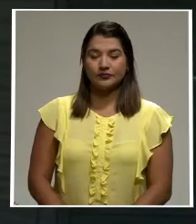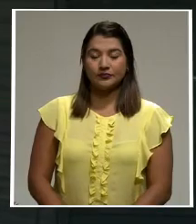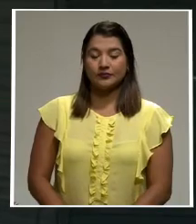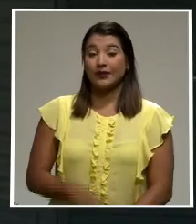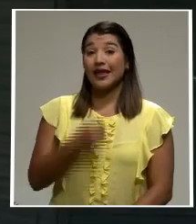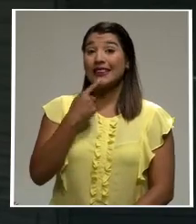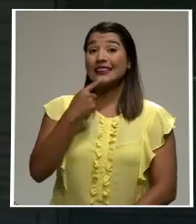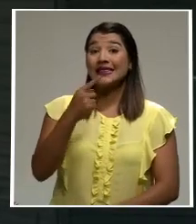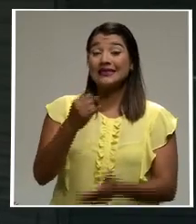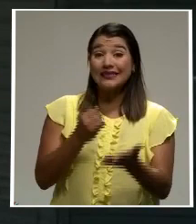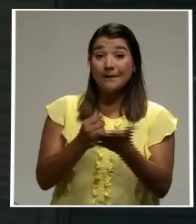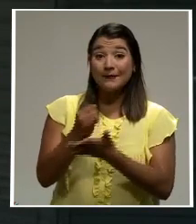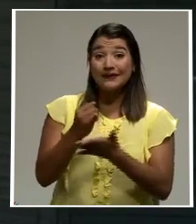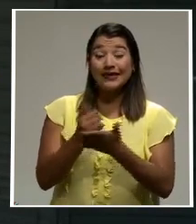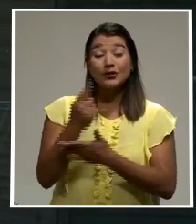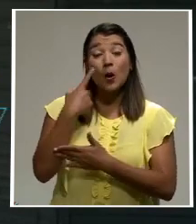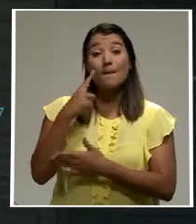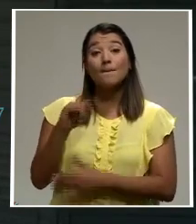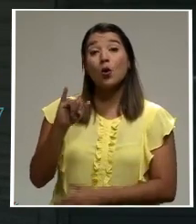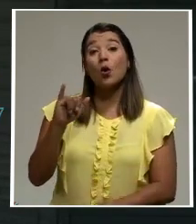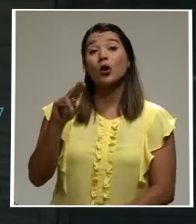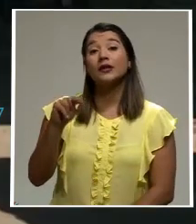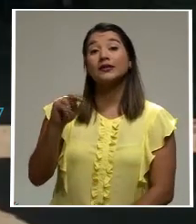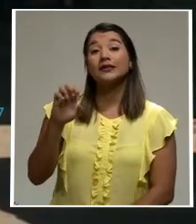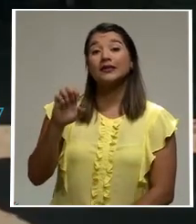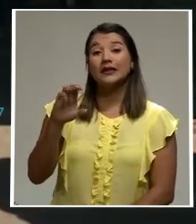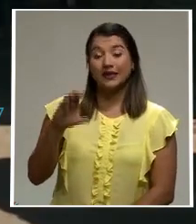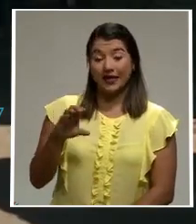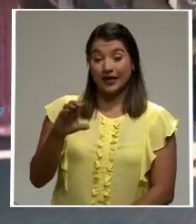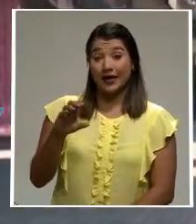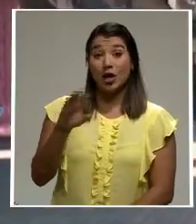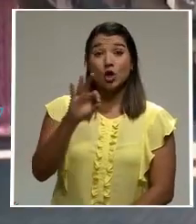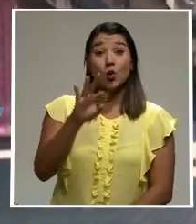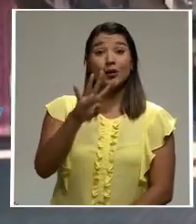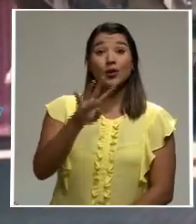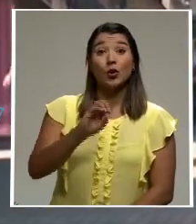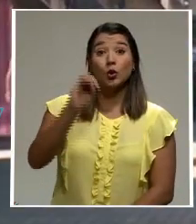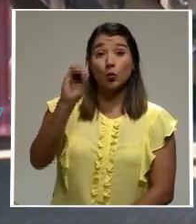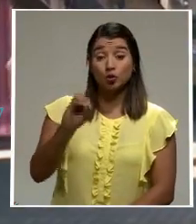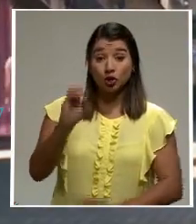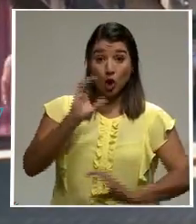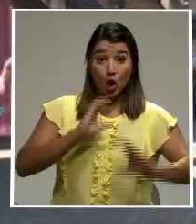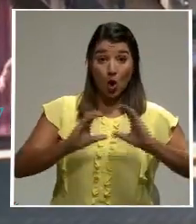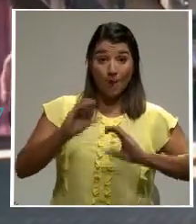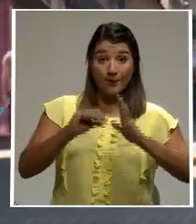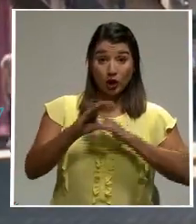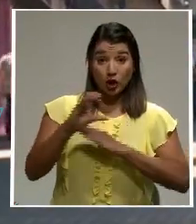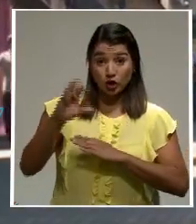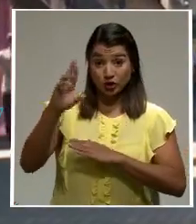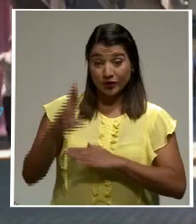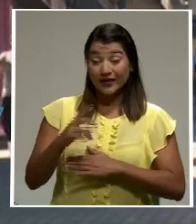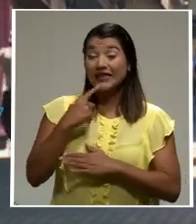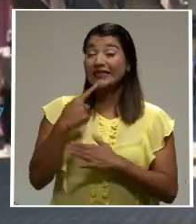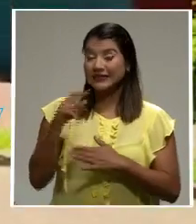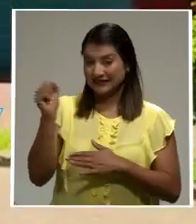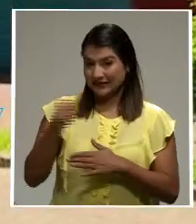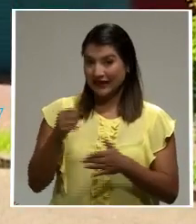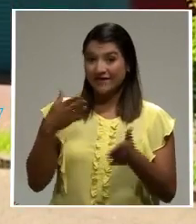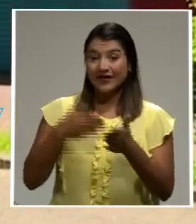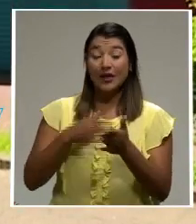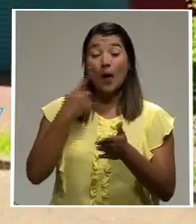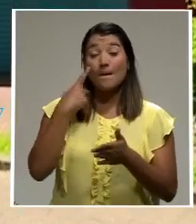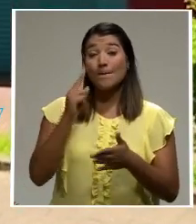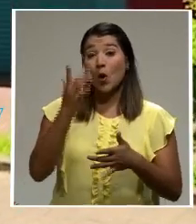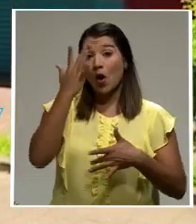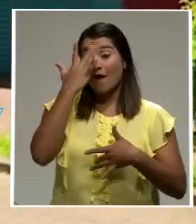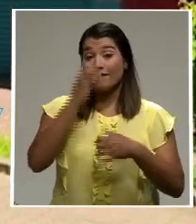Según el estudio del INEC, un 94% de establecimientos en el país afirman haber tenido afectación por el COVID-19